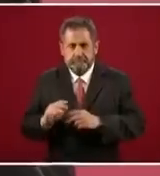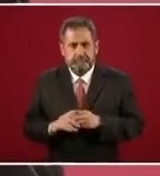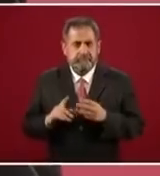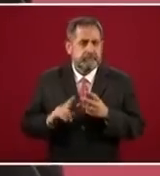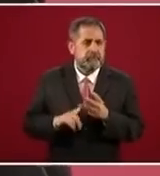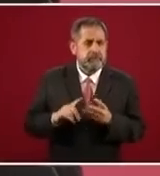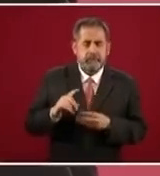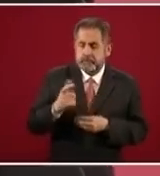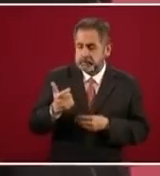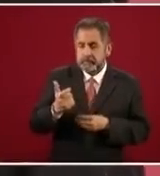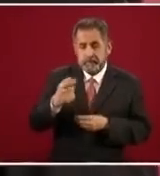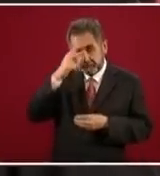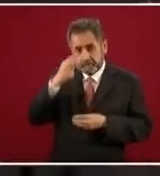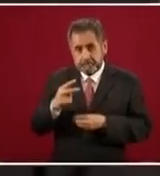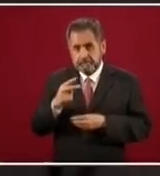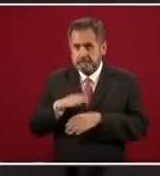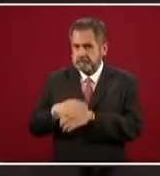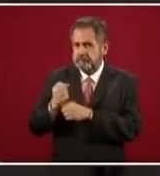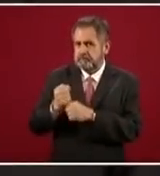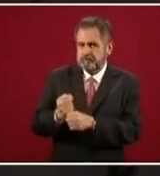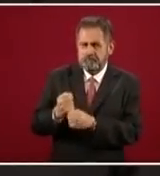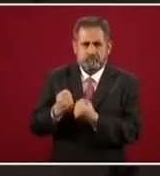apreciación de la moneda,